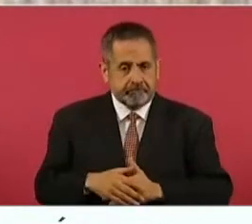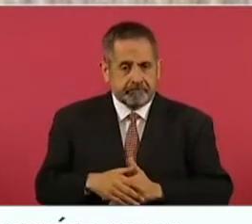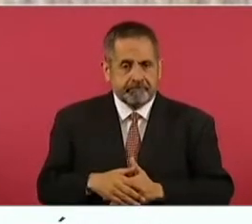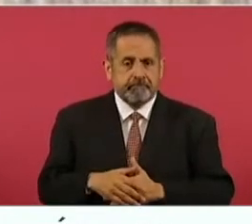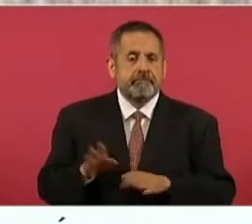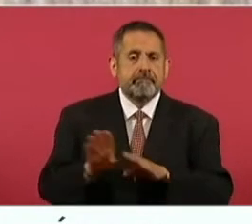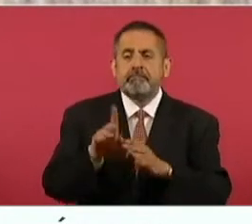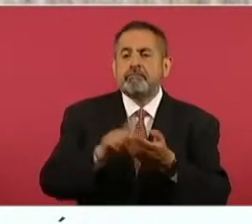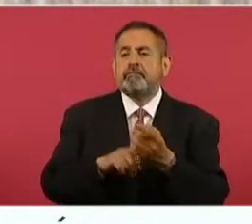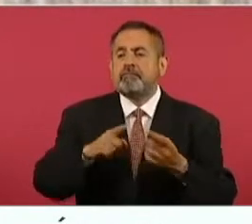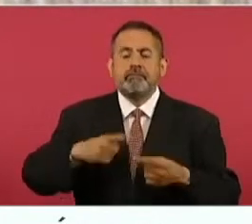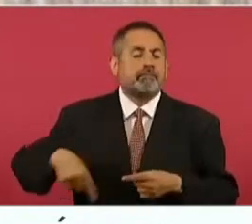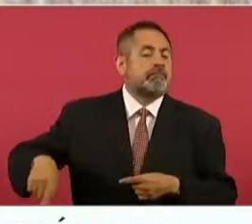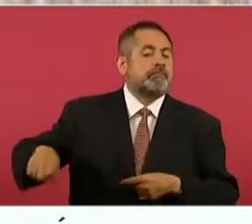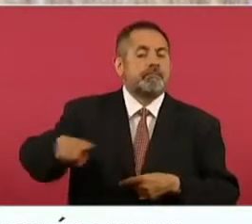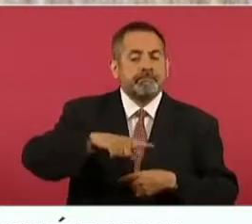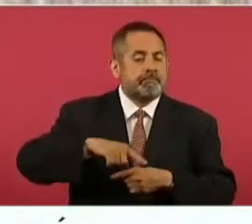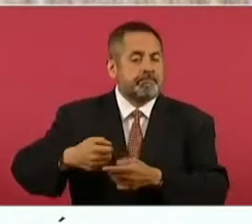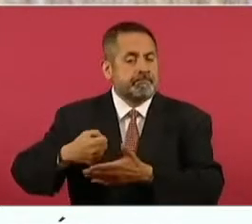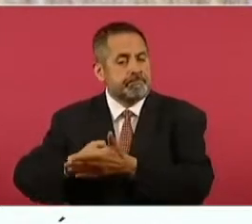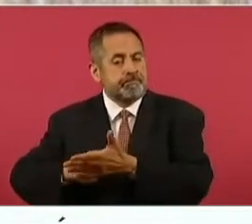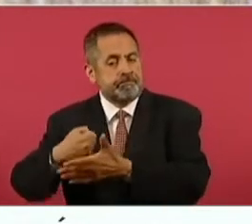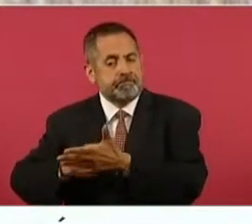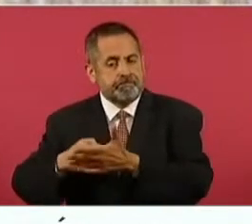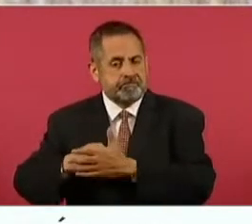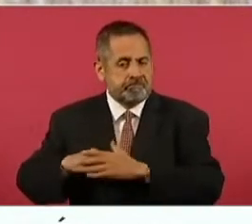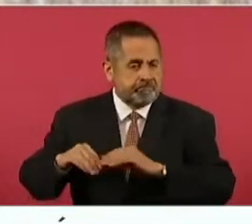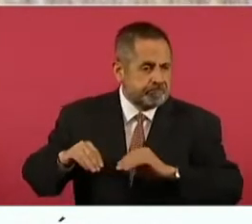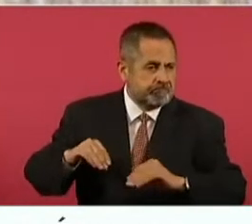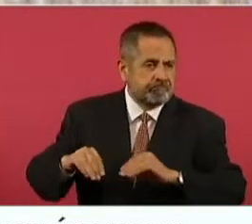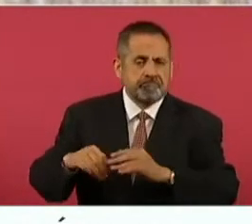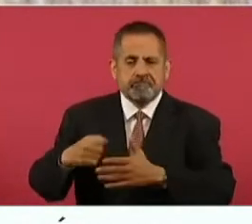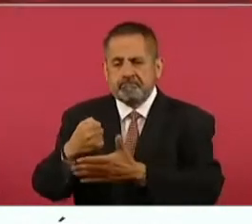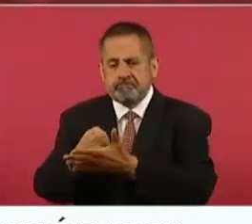resurgimiento de los movimientos